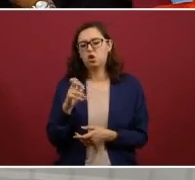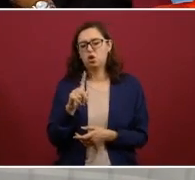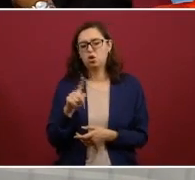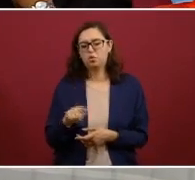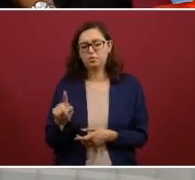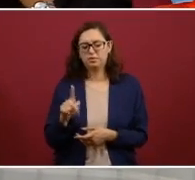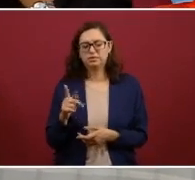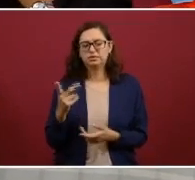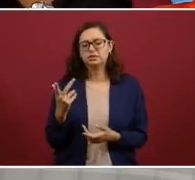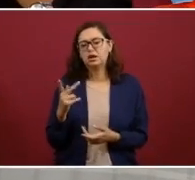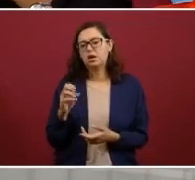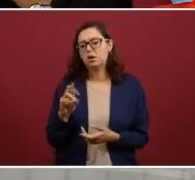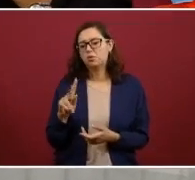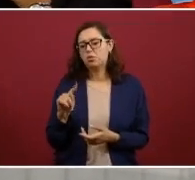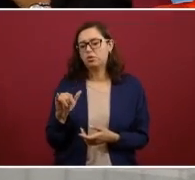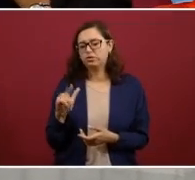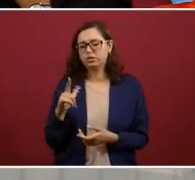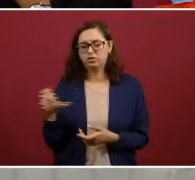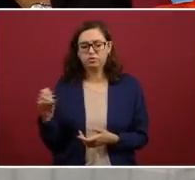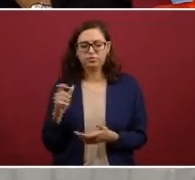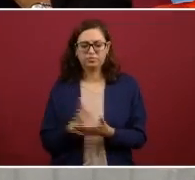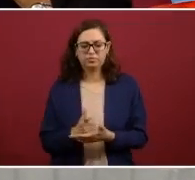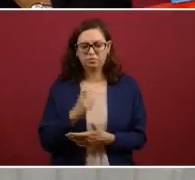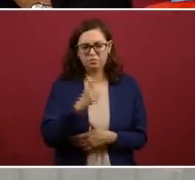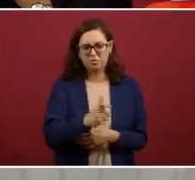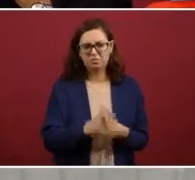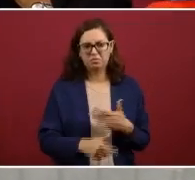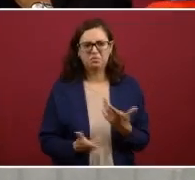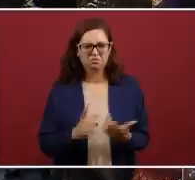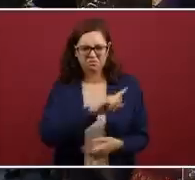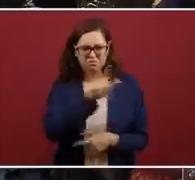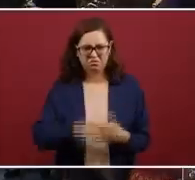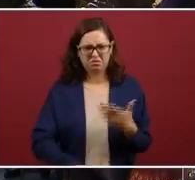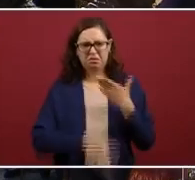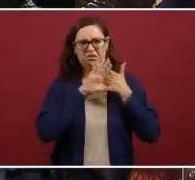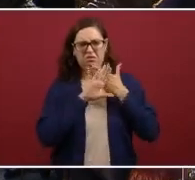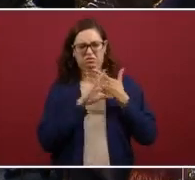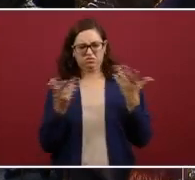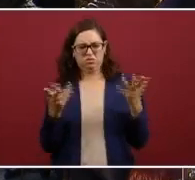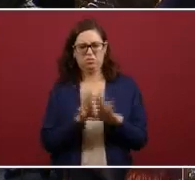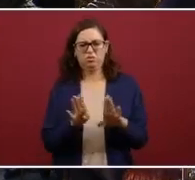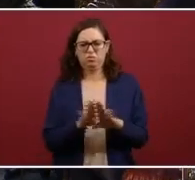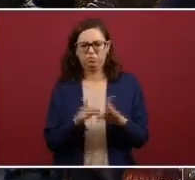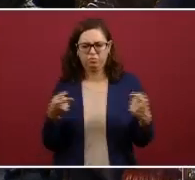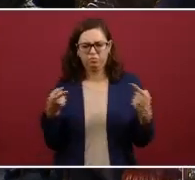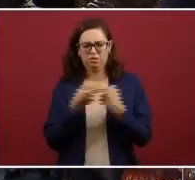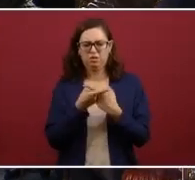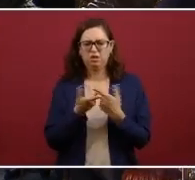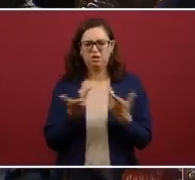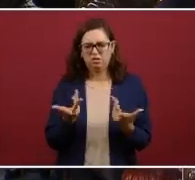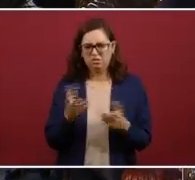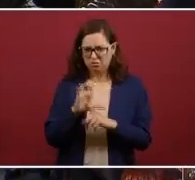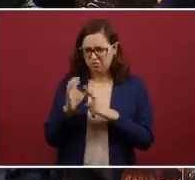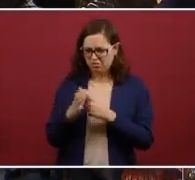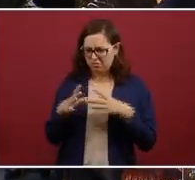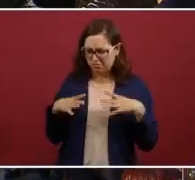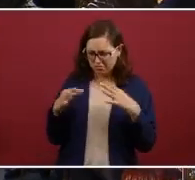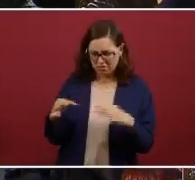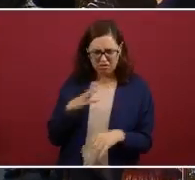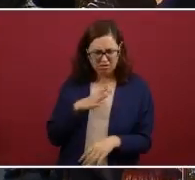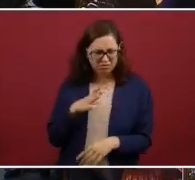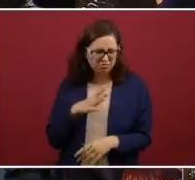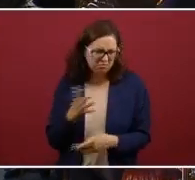no te pago para que me pegues? ¿Podríamos tener alguna posibilidad de un comité en ese sentido, señor presidente? Ya